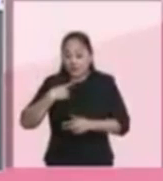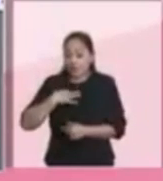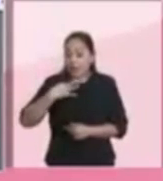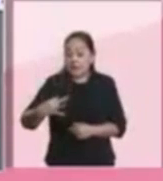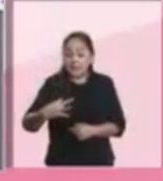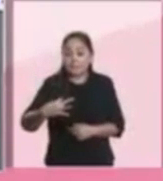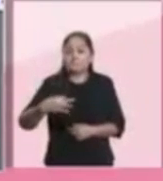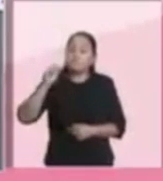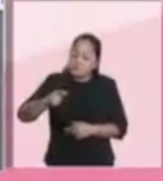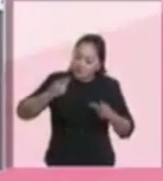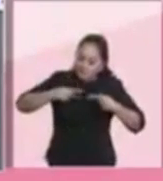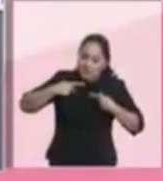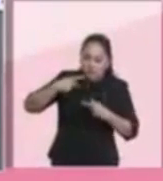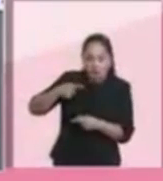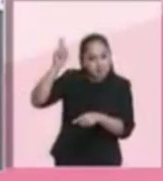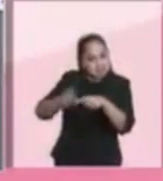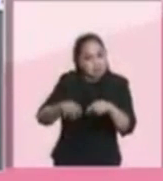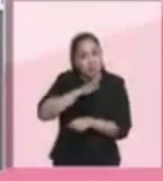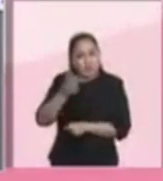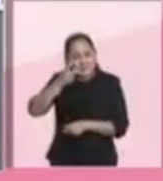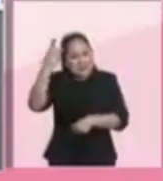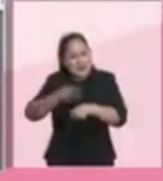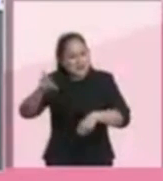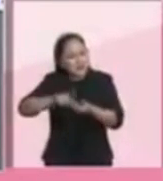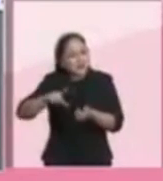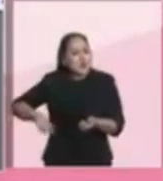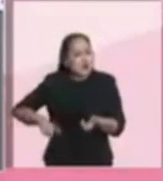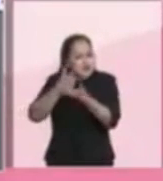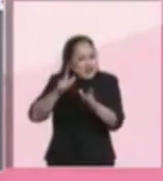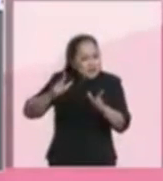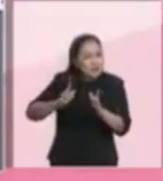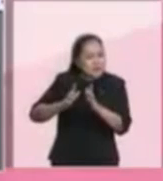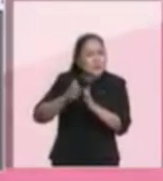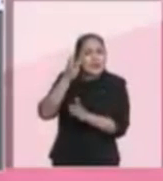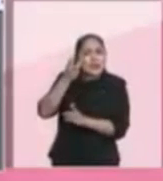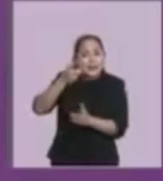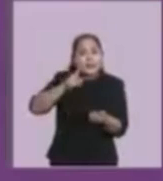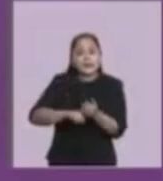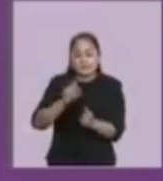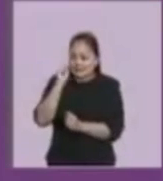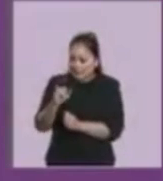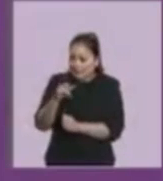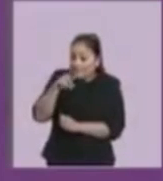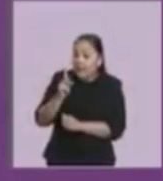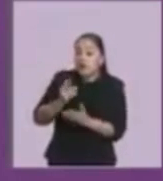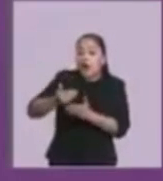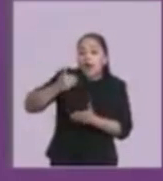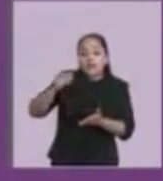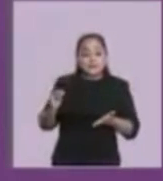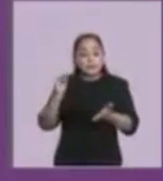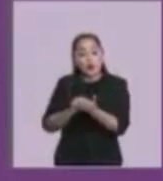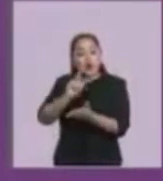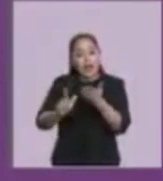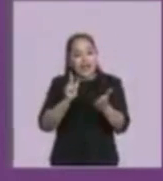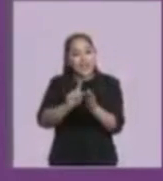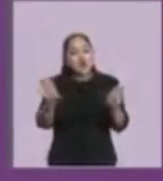mano alzada, eso es peligrosísimo para una democracia. A favor, siempre y cuando sea establecido un procedimiento en la ley y que